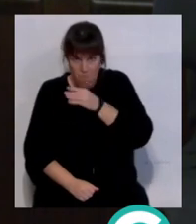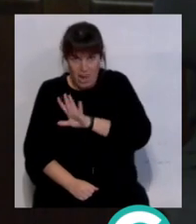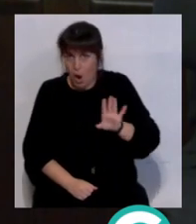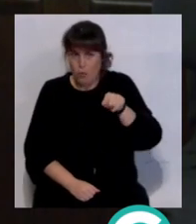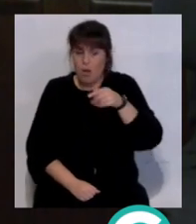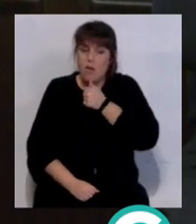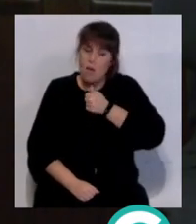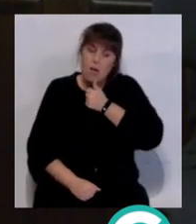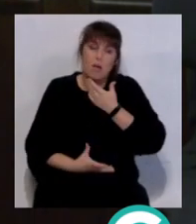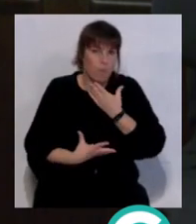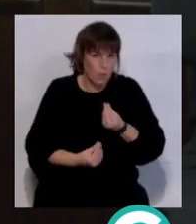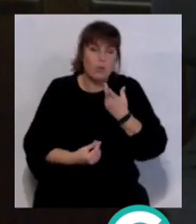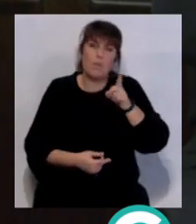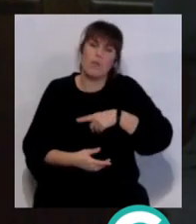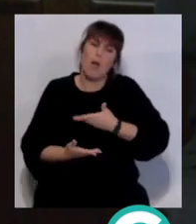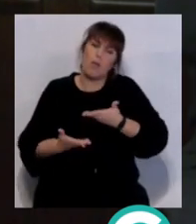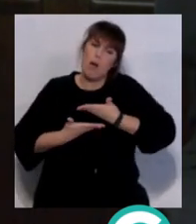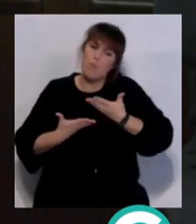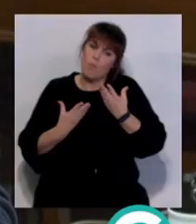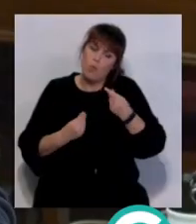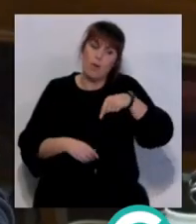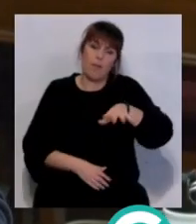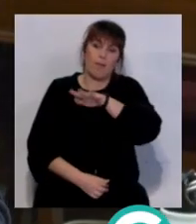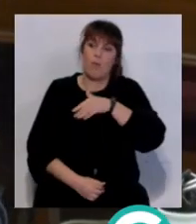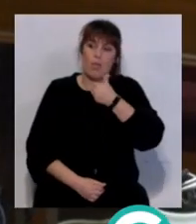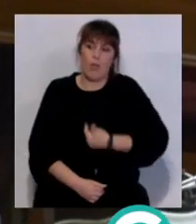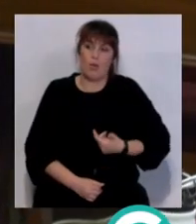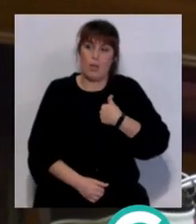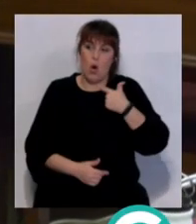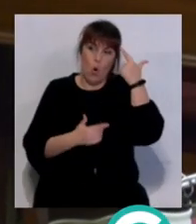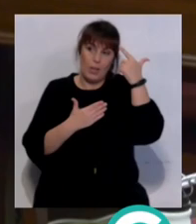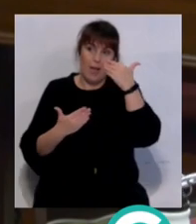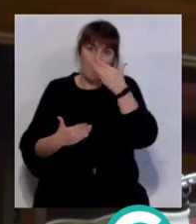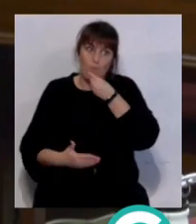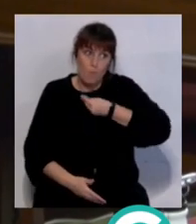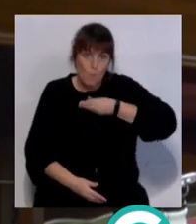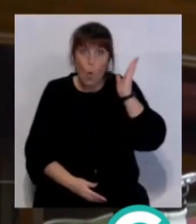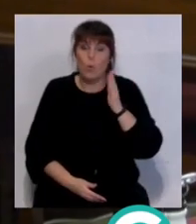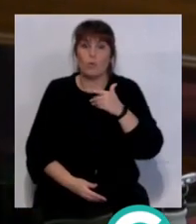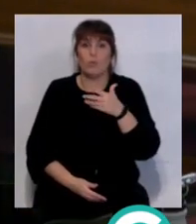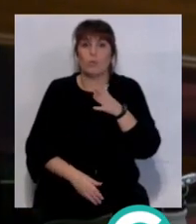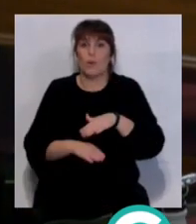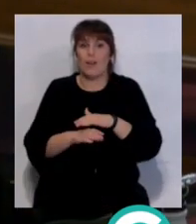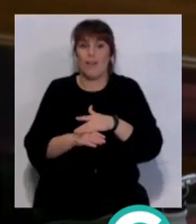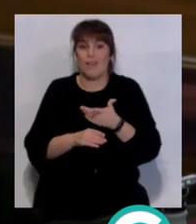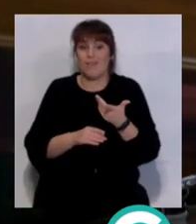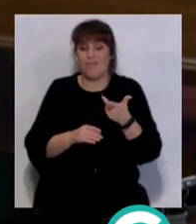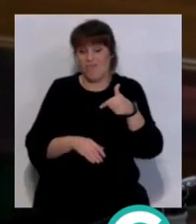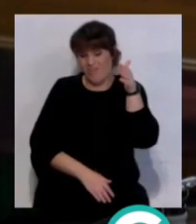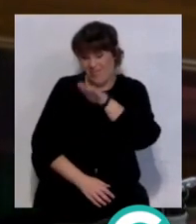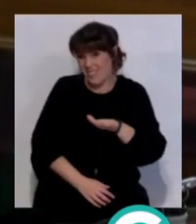aguantado mucho y además también nos ha ayudado mucho estando aquí en San Juan de Dios. Este homenaje es magnífico y más que siendo para los San Mendritos